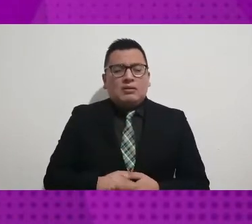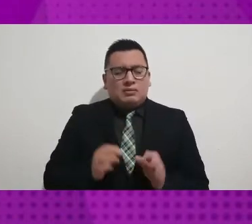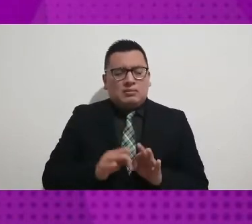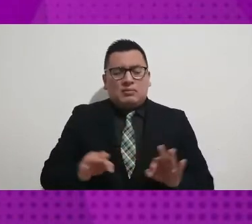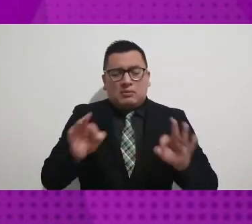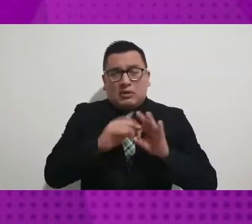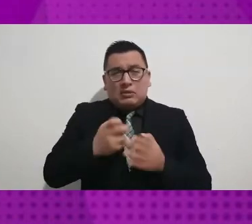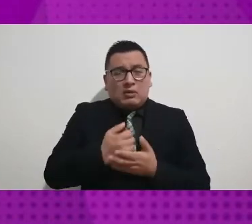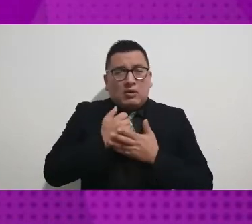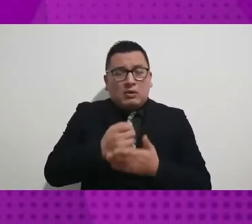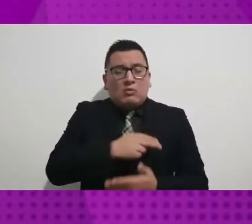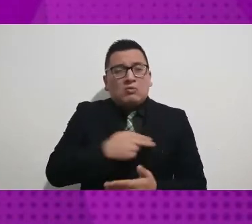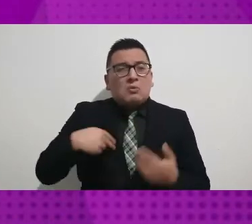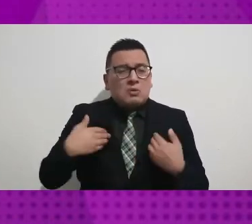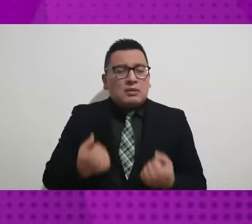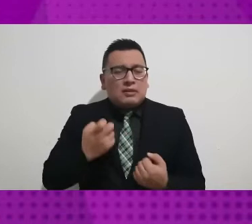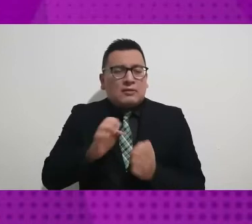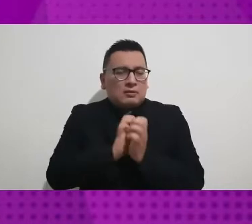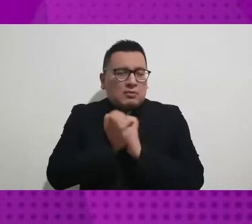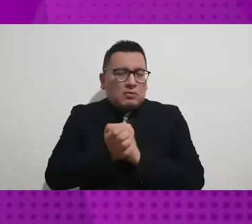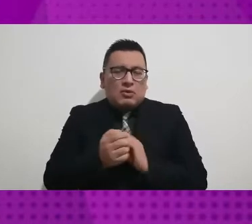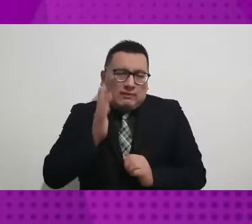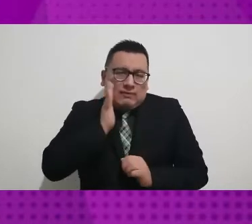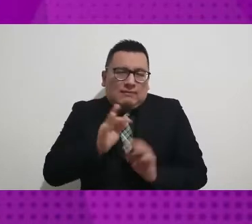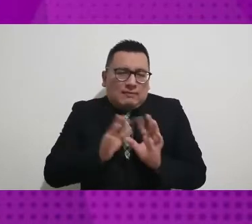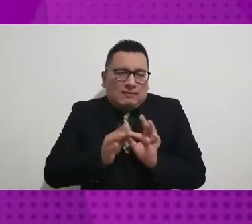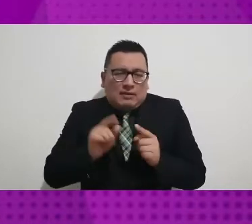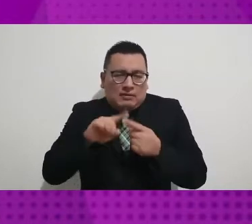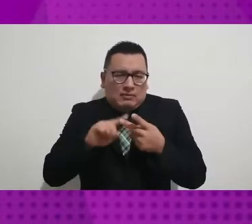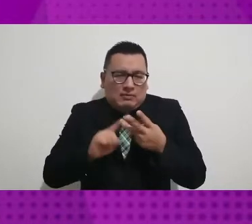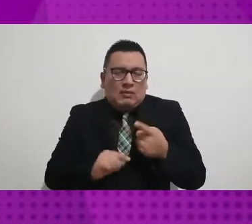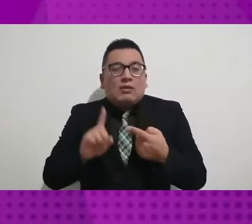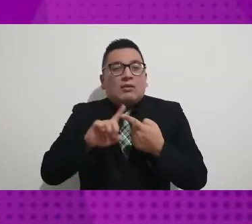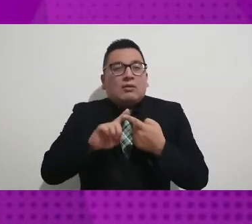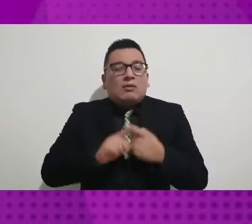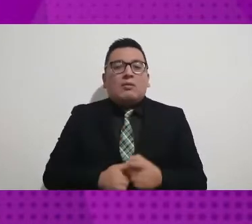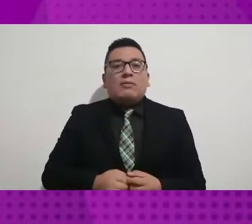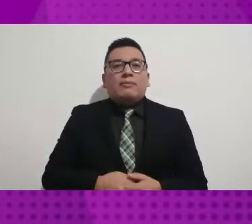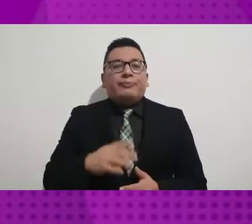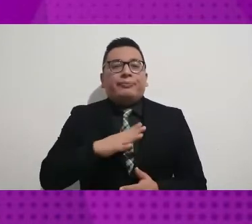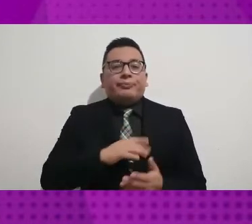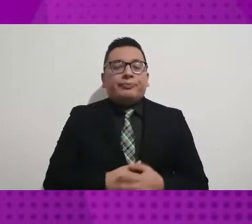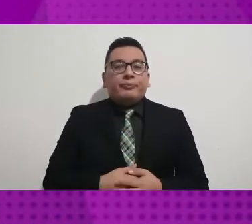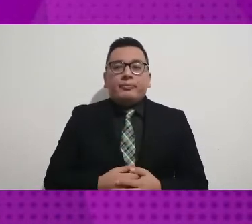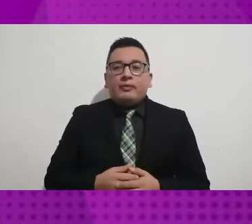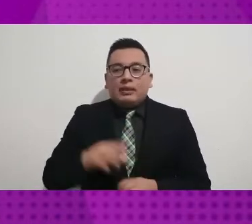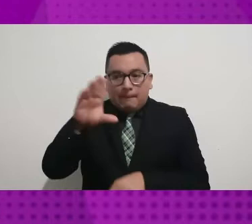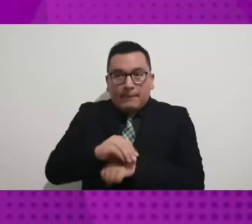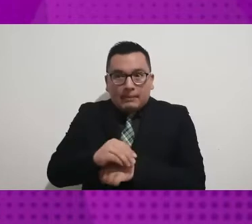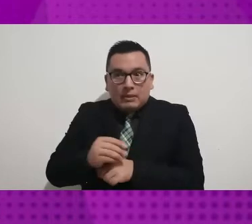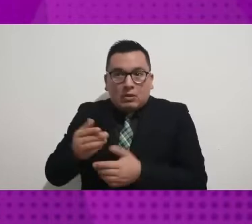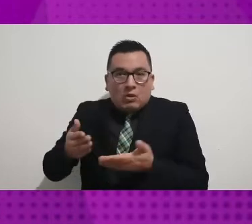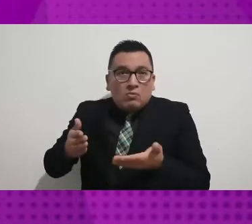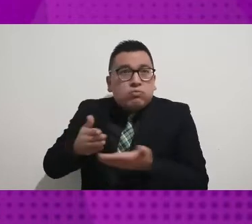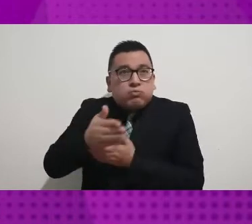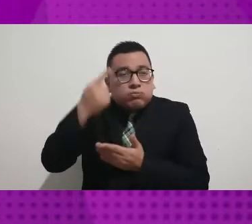apartados y muy importantes que ayudan a entender esta evolución. Muy brevemente, me refiero que el primero de ellos es el acceso a la